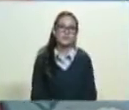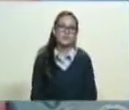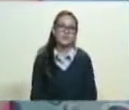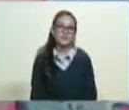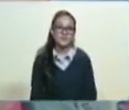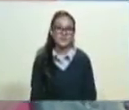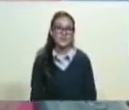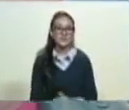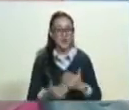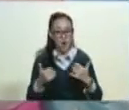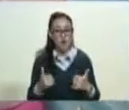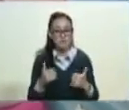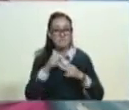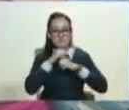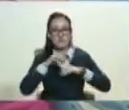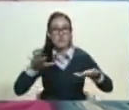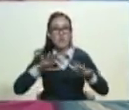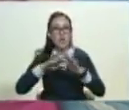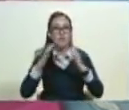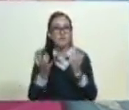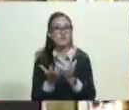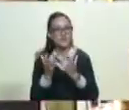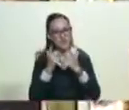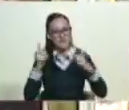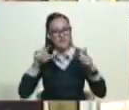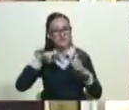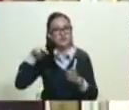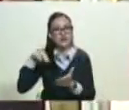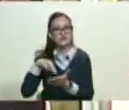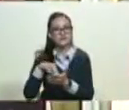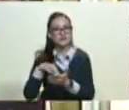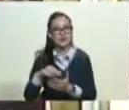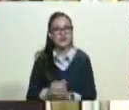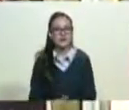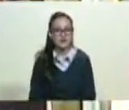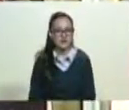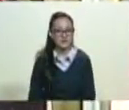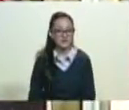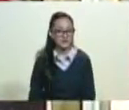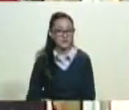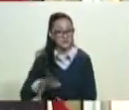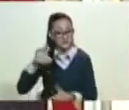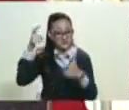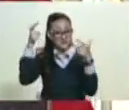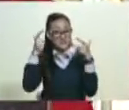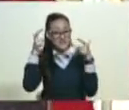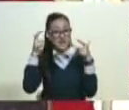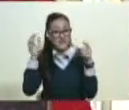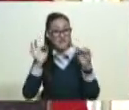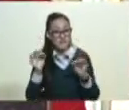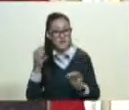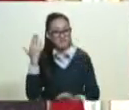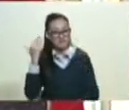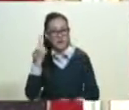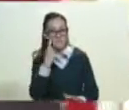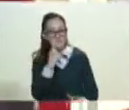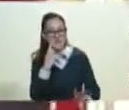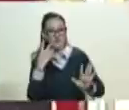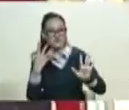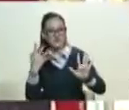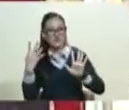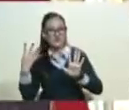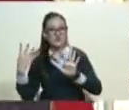como hoy, un mensaje al mundo de liberación nacional. Con el comandante Hugo Chávez y el modelo del 99,